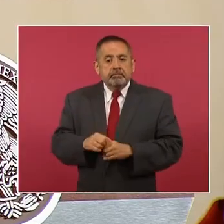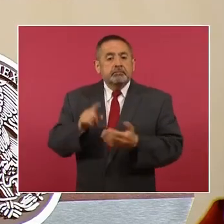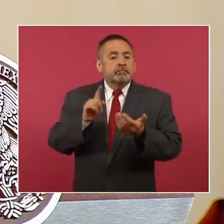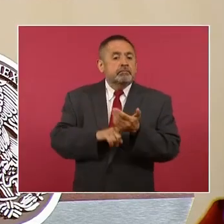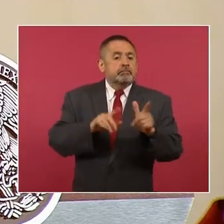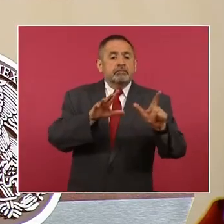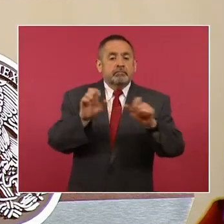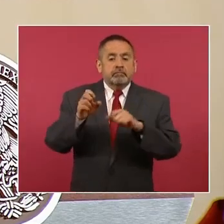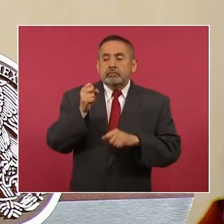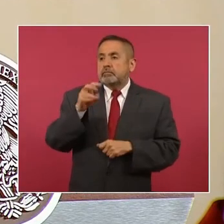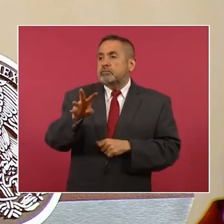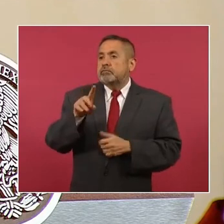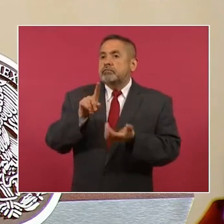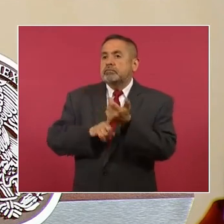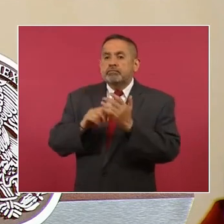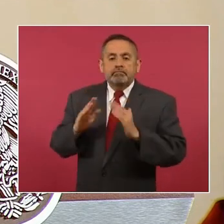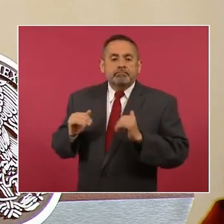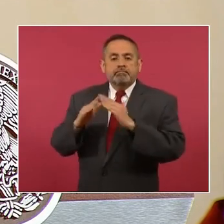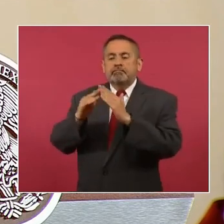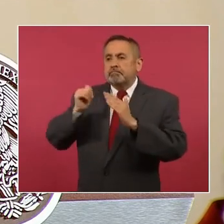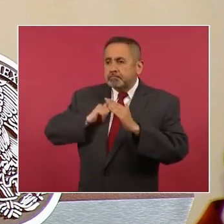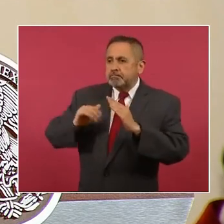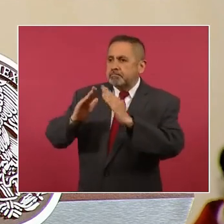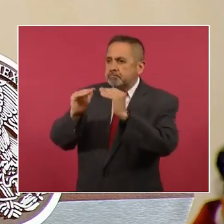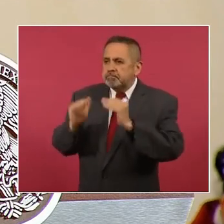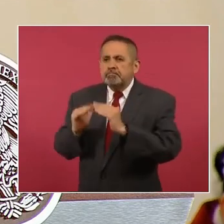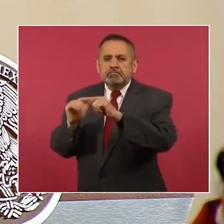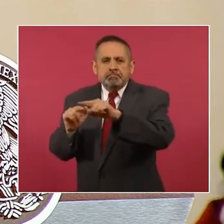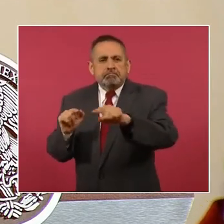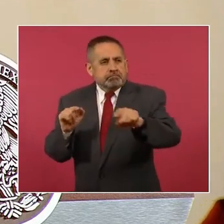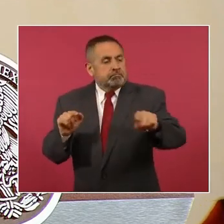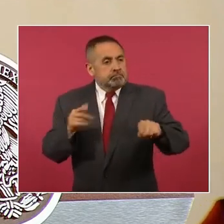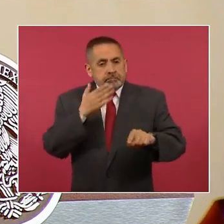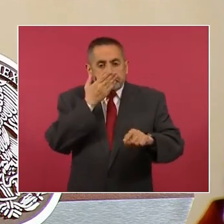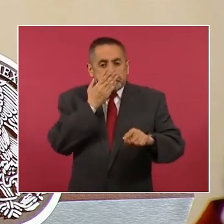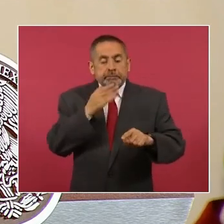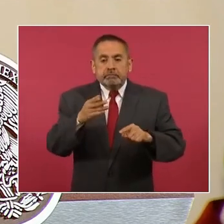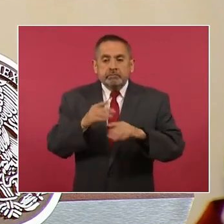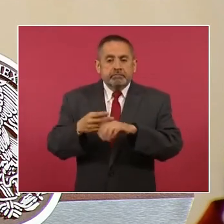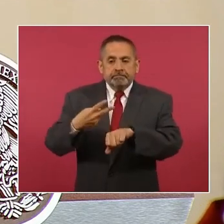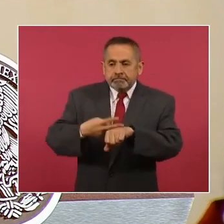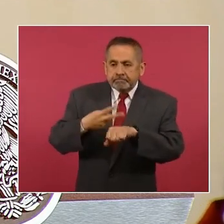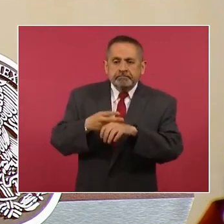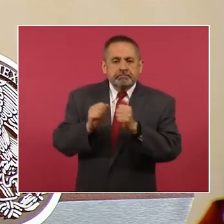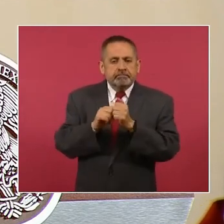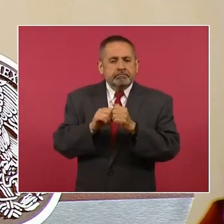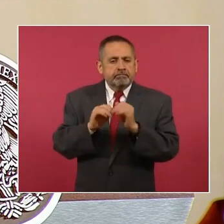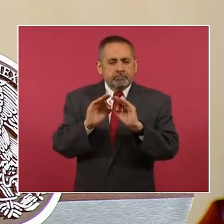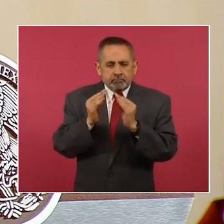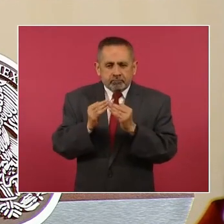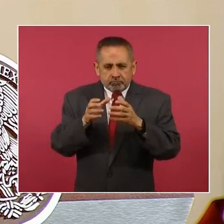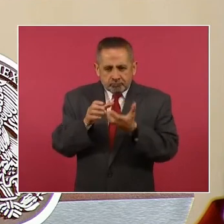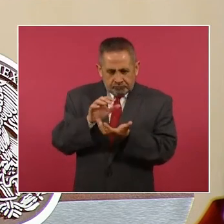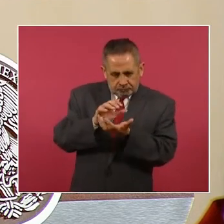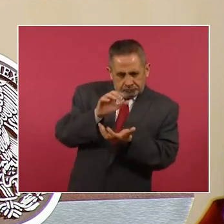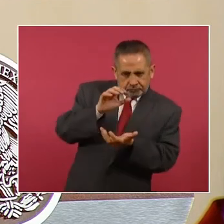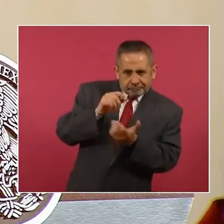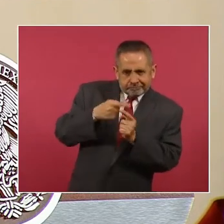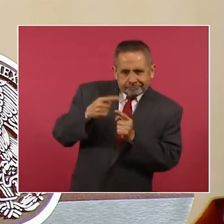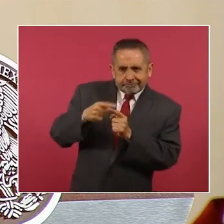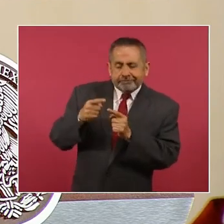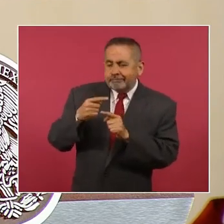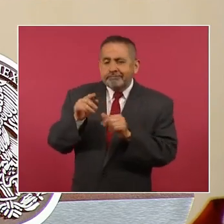1.719 bienes muebles relativamente íntegros, cerámica, lítica, figurillas,